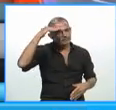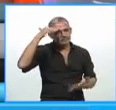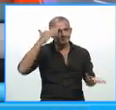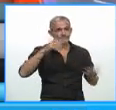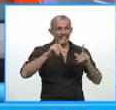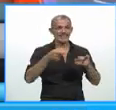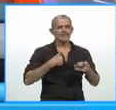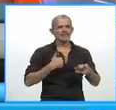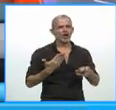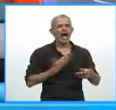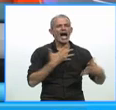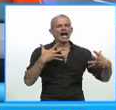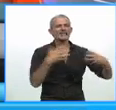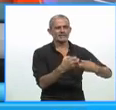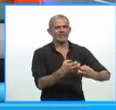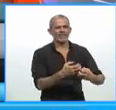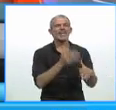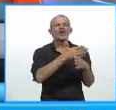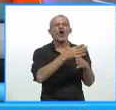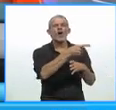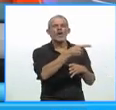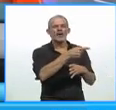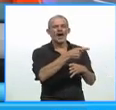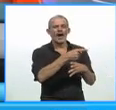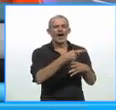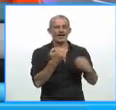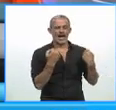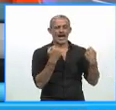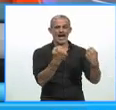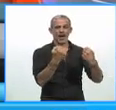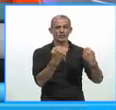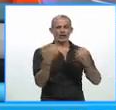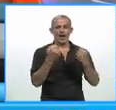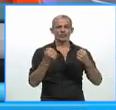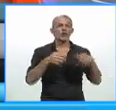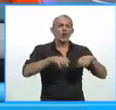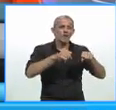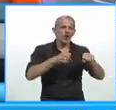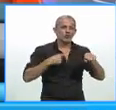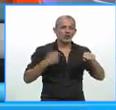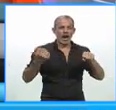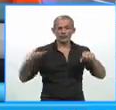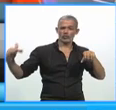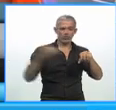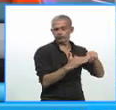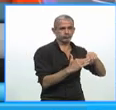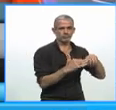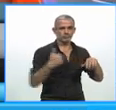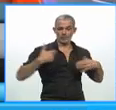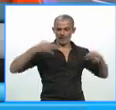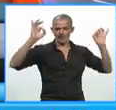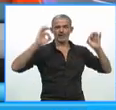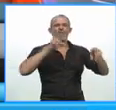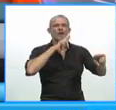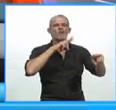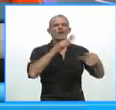También tuve un accidente, que mi novia nos chocó un auto en la moto. Yo, a mí no me pasó nada y ella